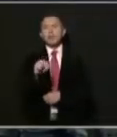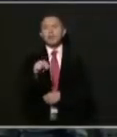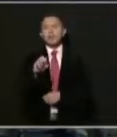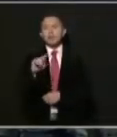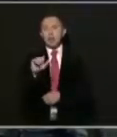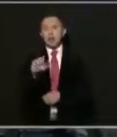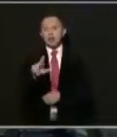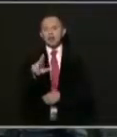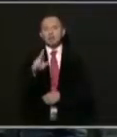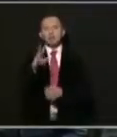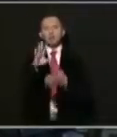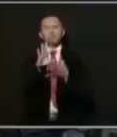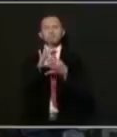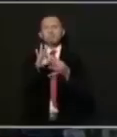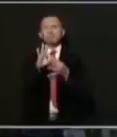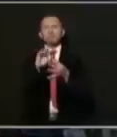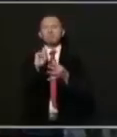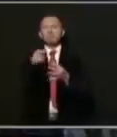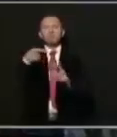Solo dejaron